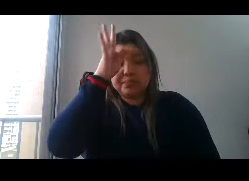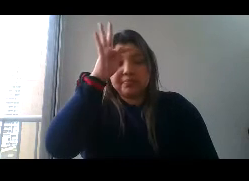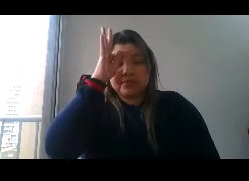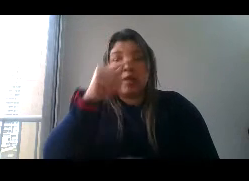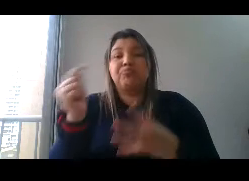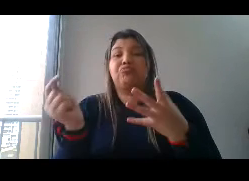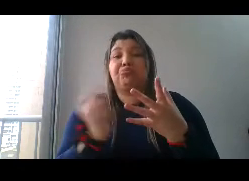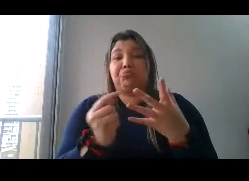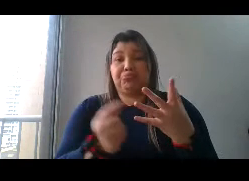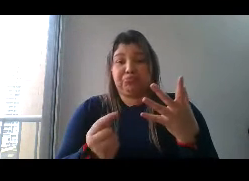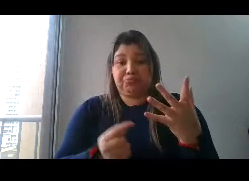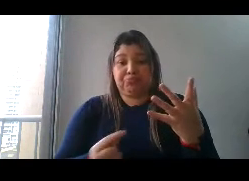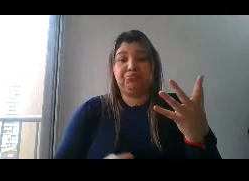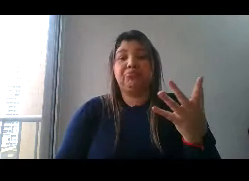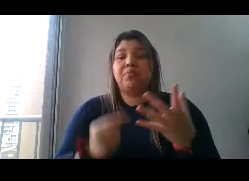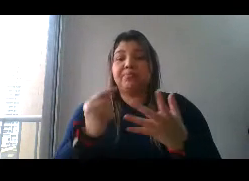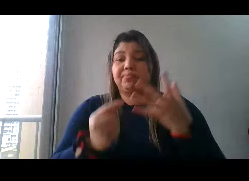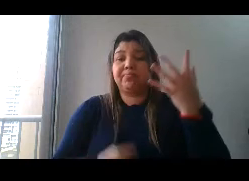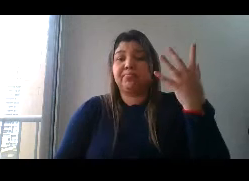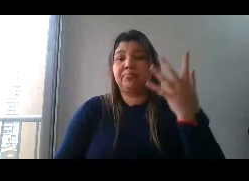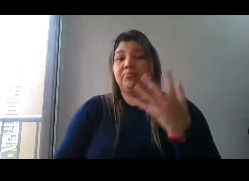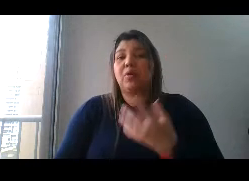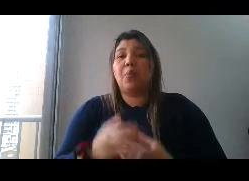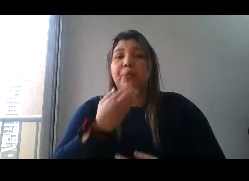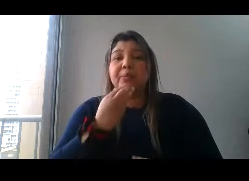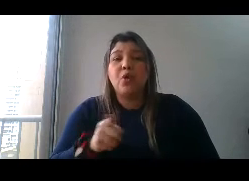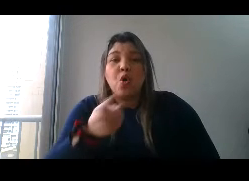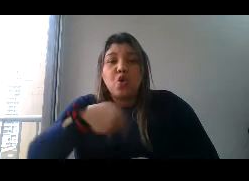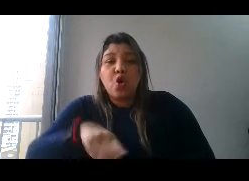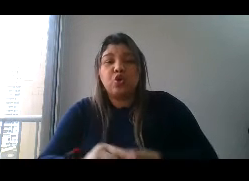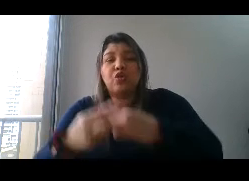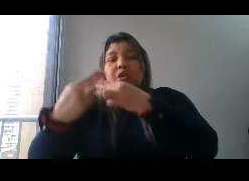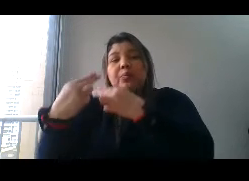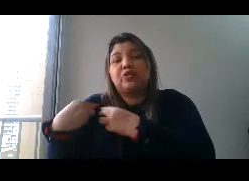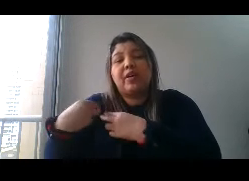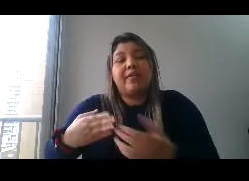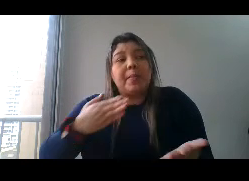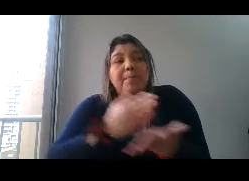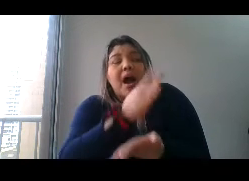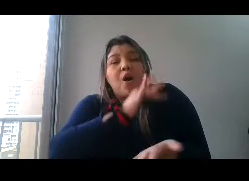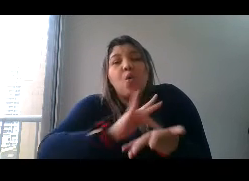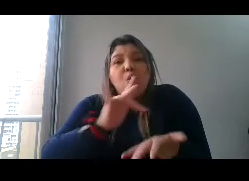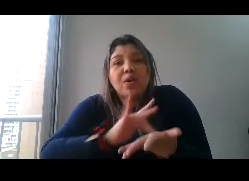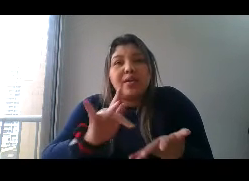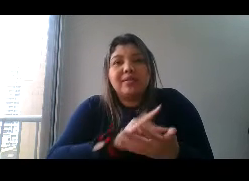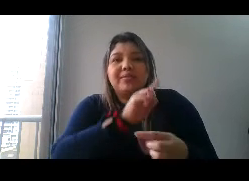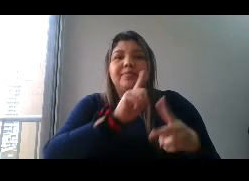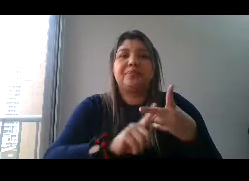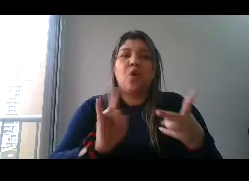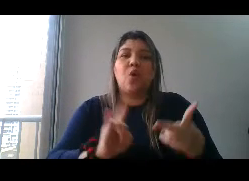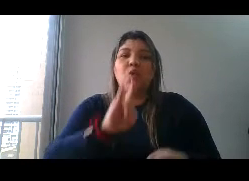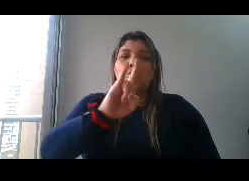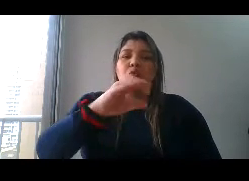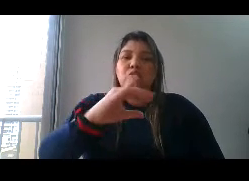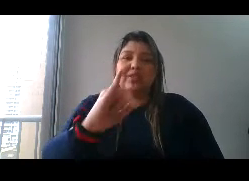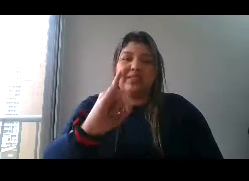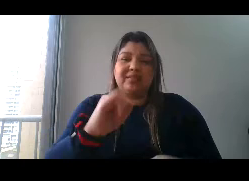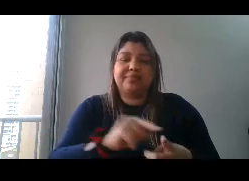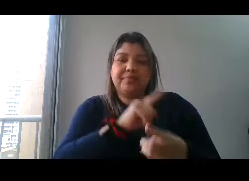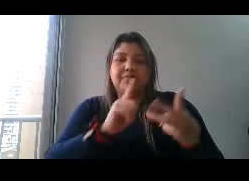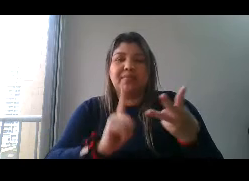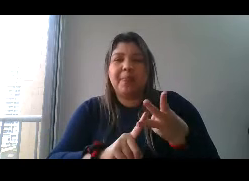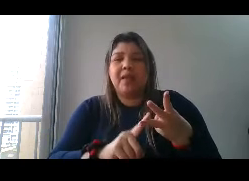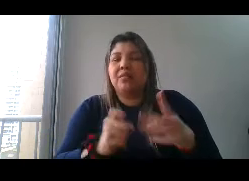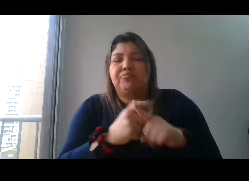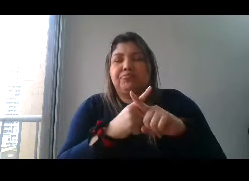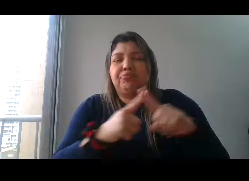establecidos cuando estamos en los servicios de urgencia, cuando estamos en un servicio de UCI, cuando estamos en urgencia, cuando atendemos pacientes